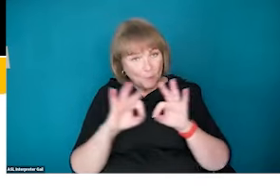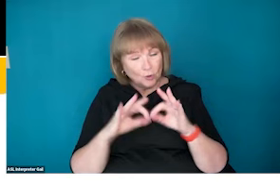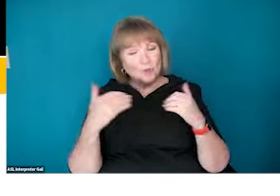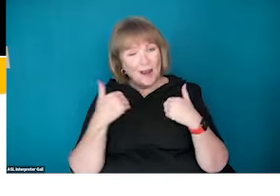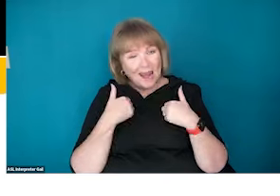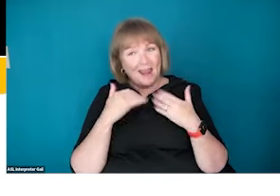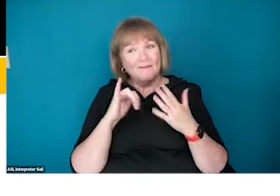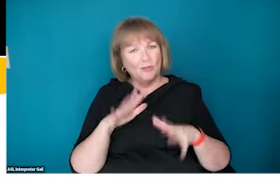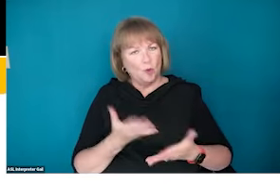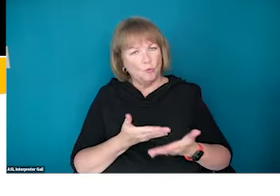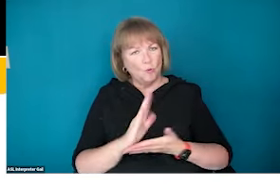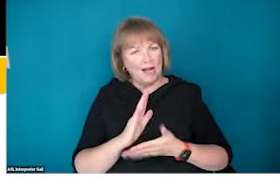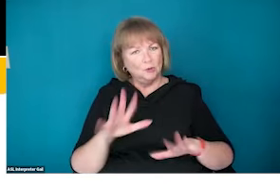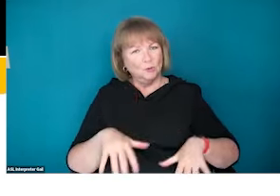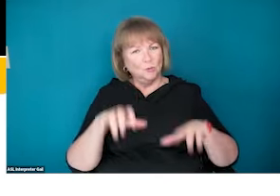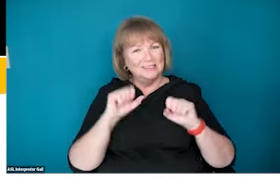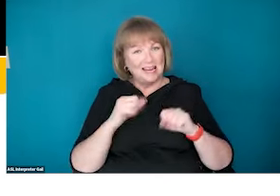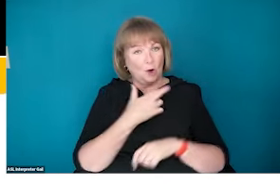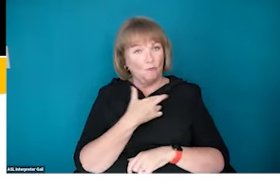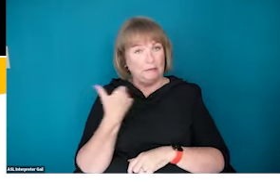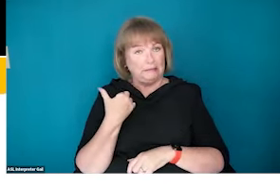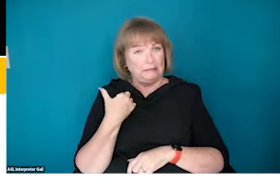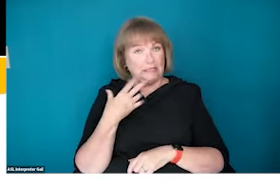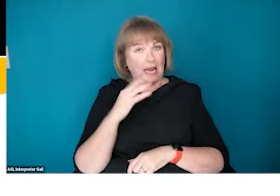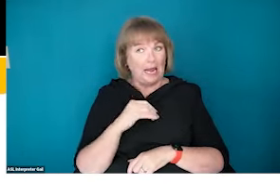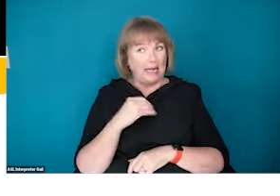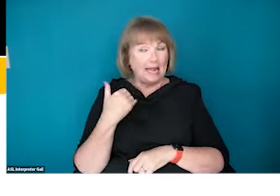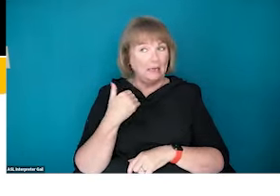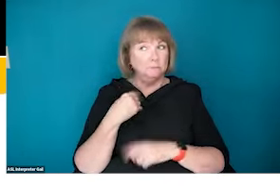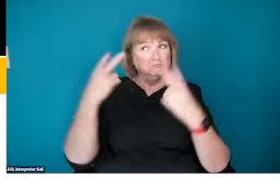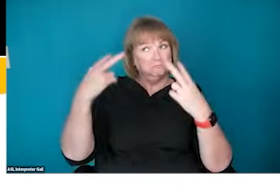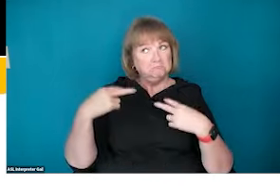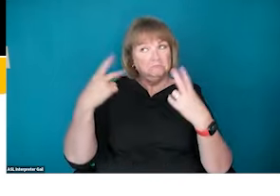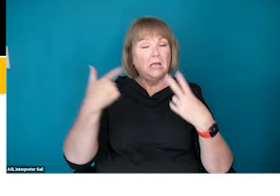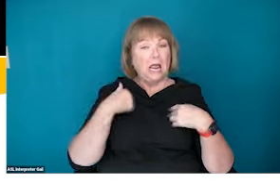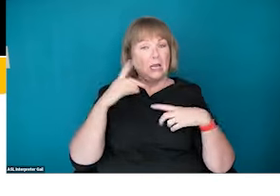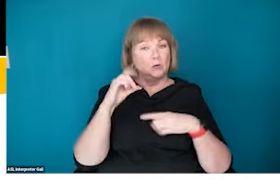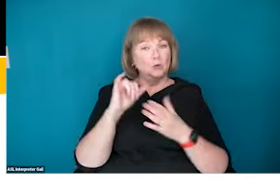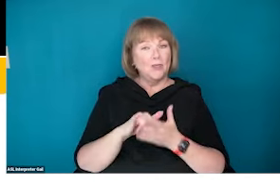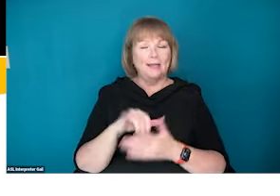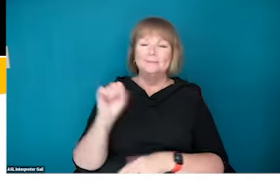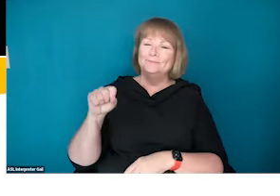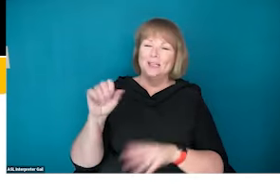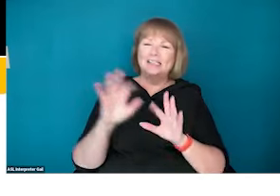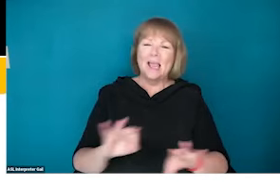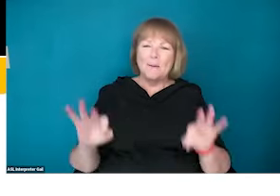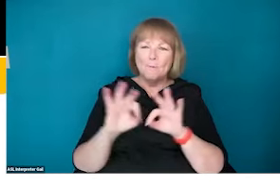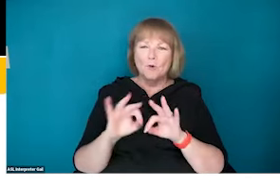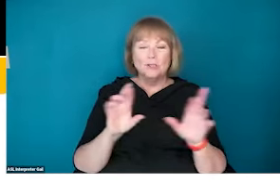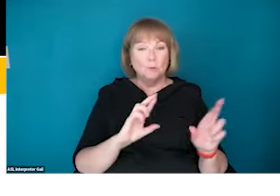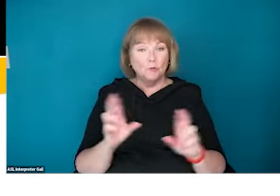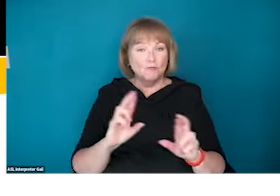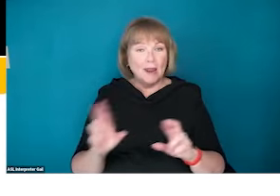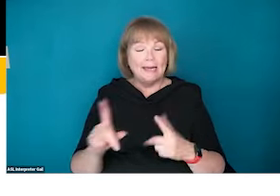vida, porque si uno no empieza a practicar ahorita, nunca va a suceder. Eso es verdad. Lo siento, yo no sé por qué me